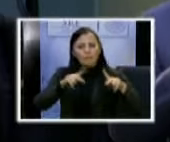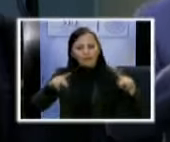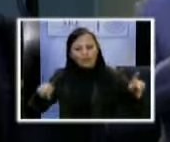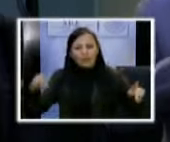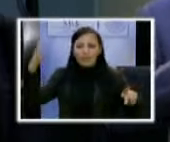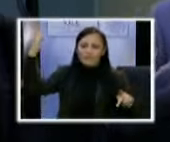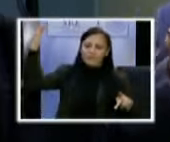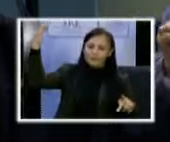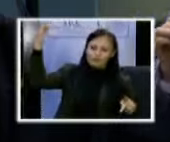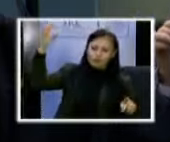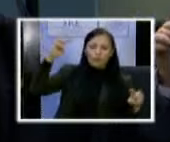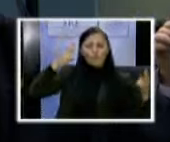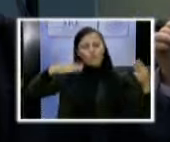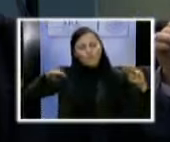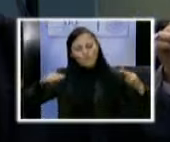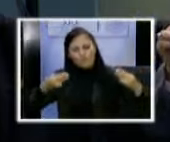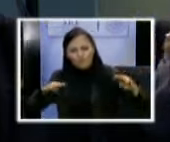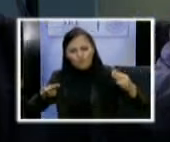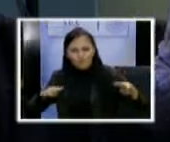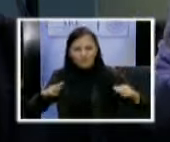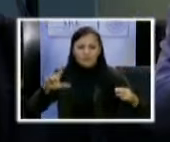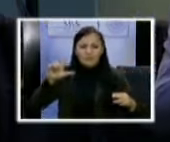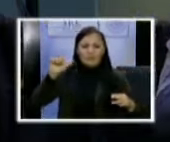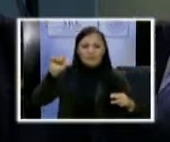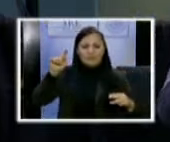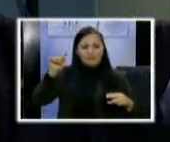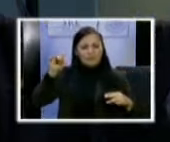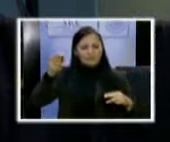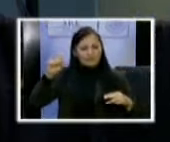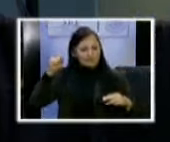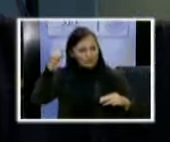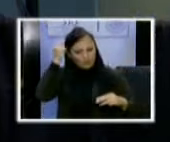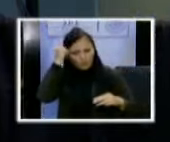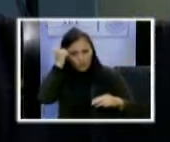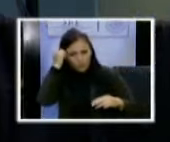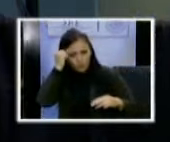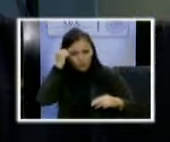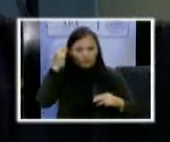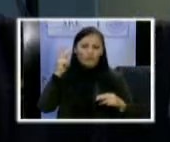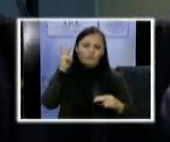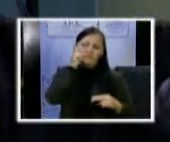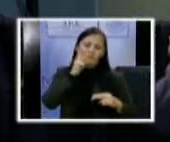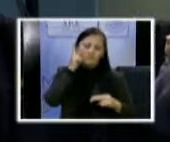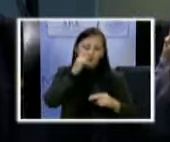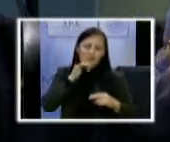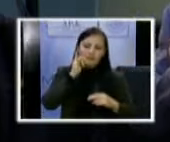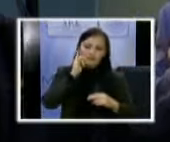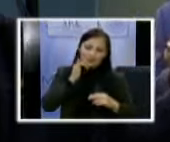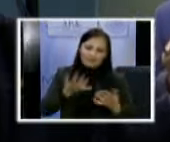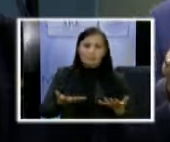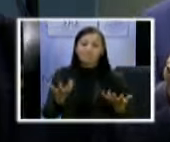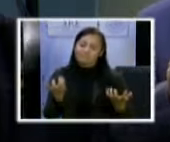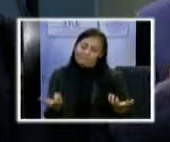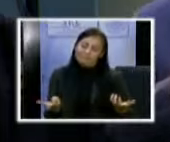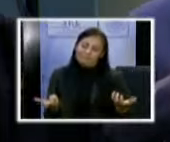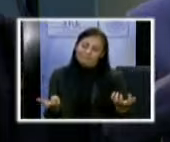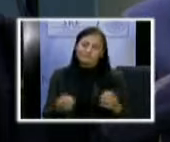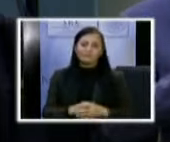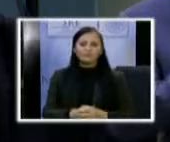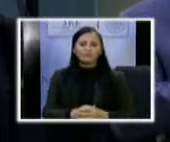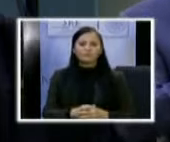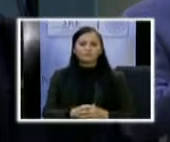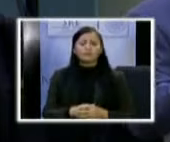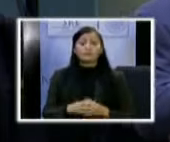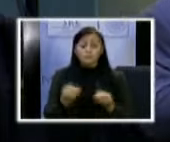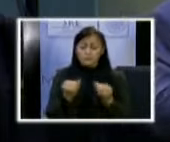música latina, ¿verdad? Cocos y ginebra, ¿verdad? Por supuesto, ¿verdad? Entonces, y ya también